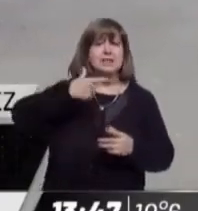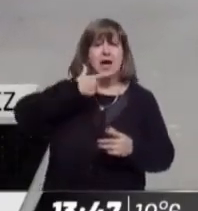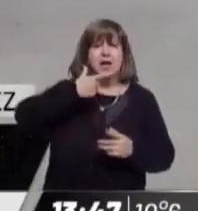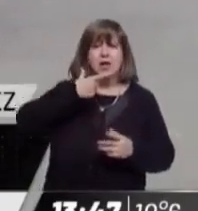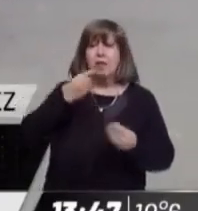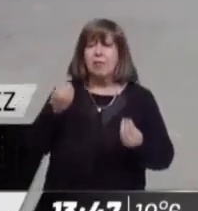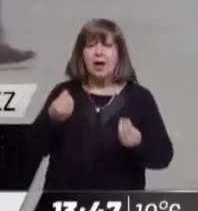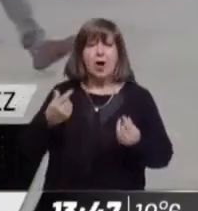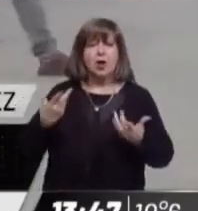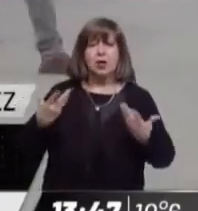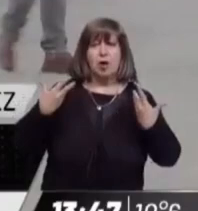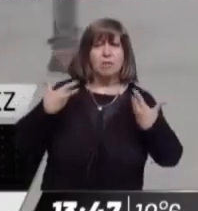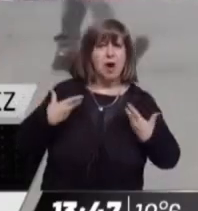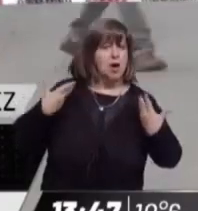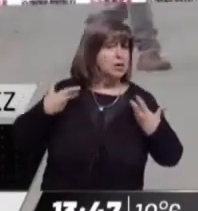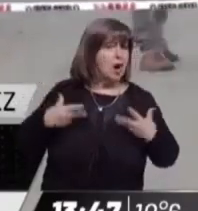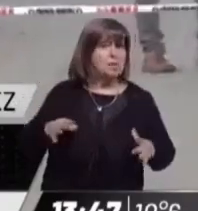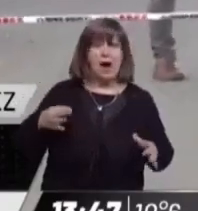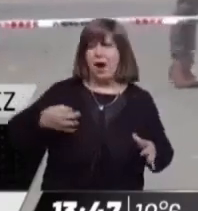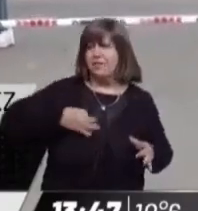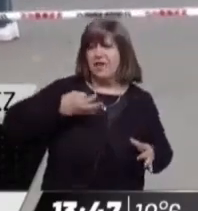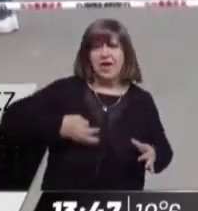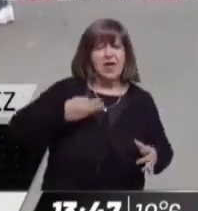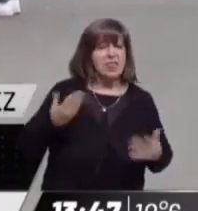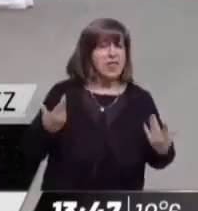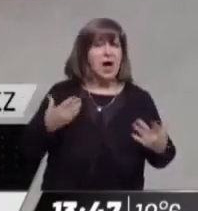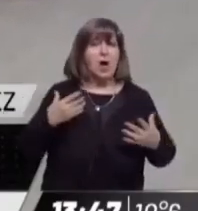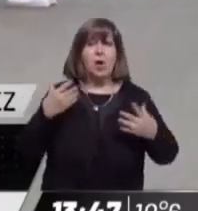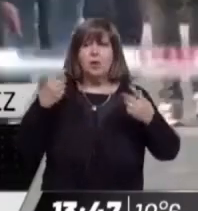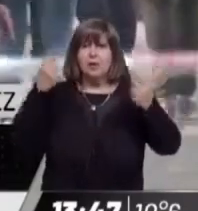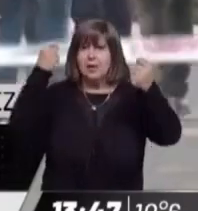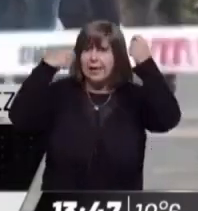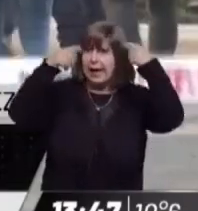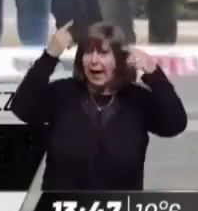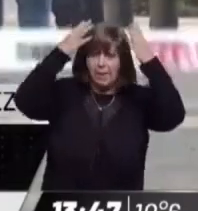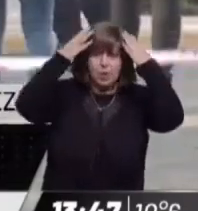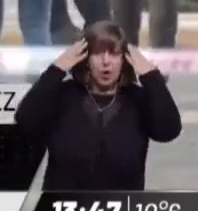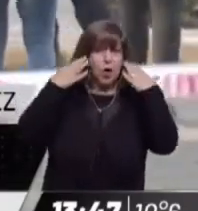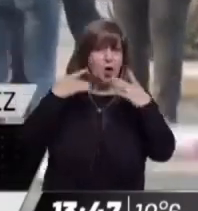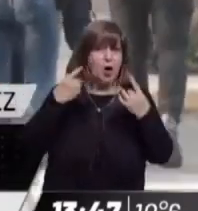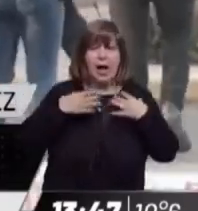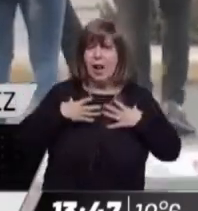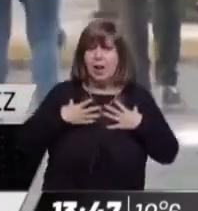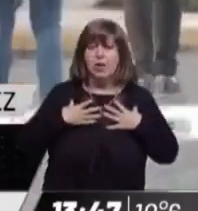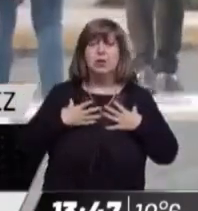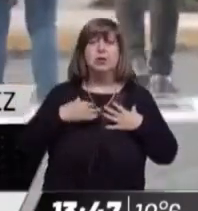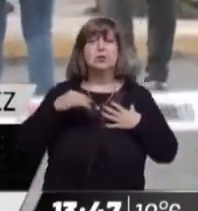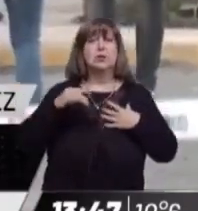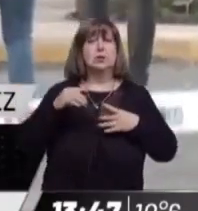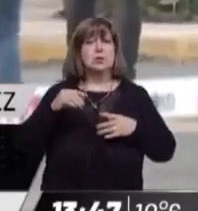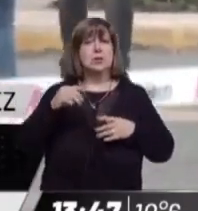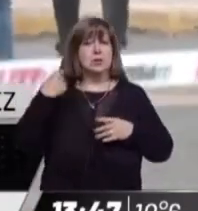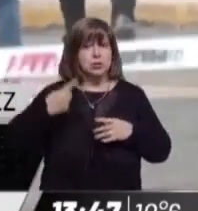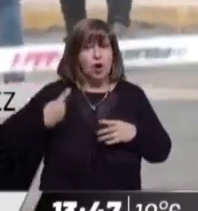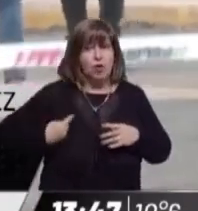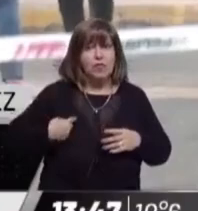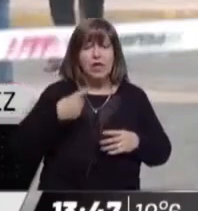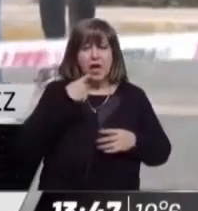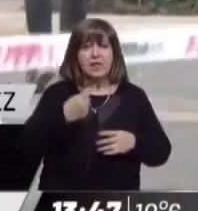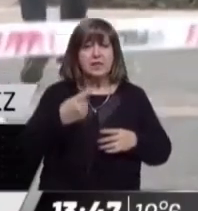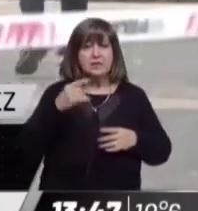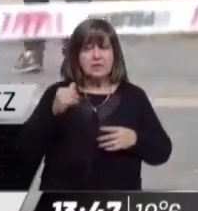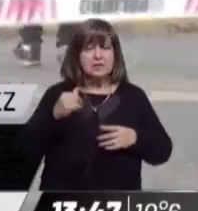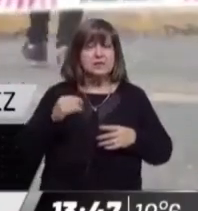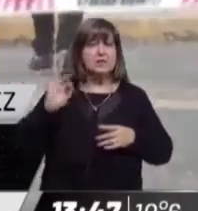una vida normal. Lo que se sepa y lo que haya trascendido. Sí, se estaba escondiendo, sabía que estaba siendo